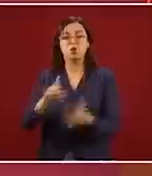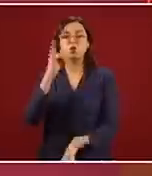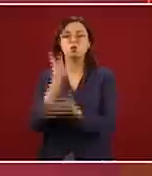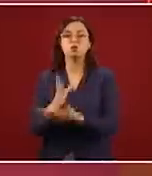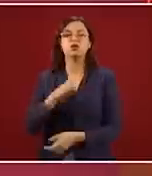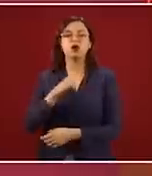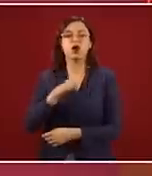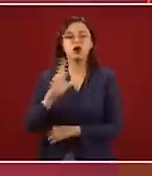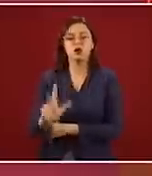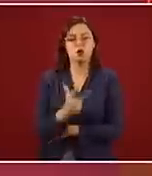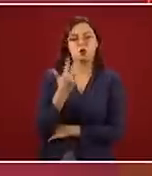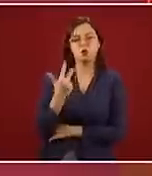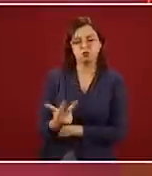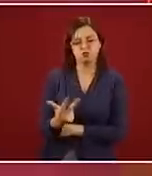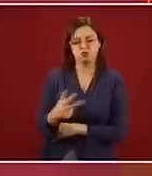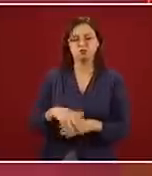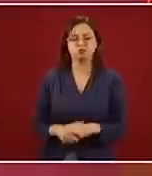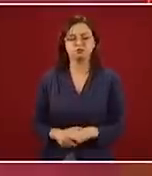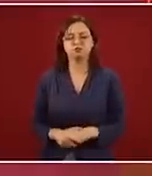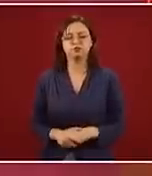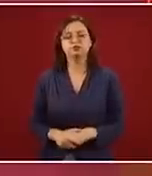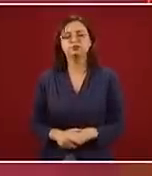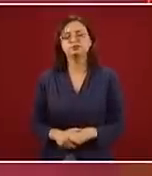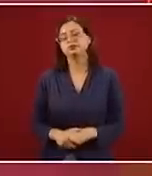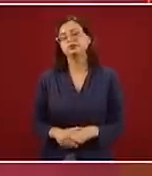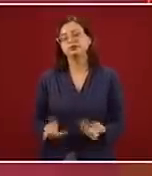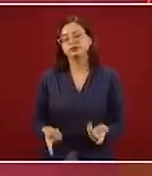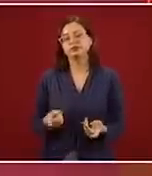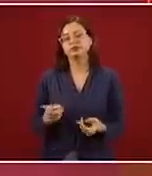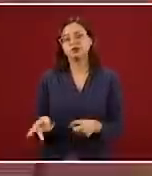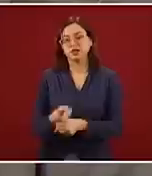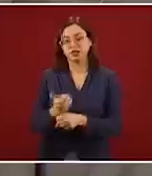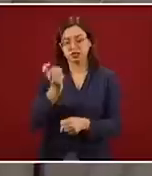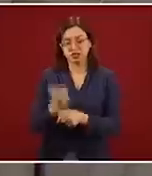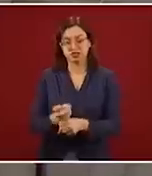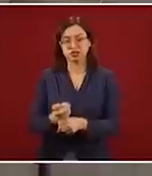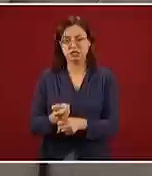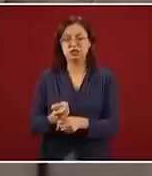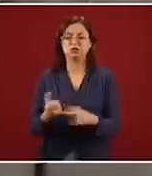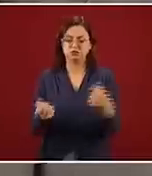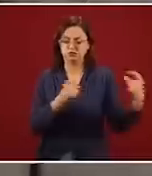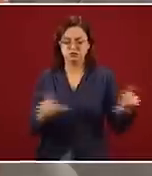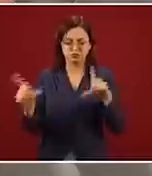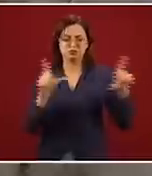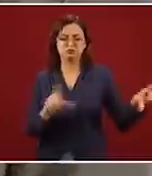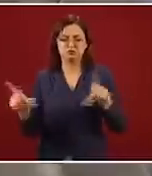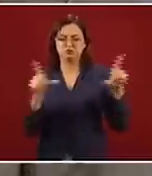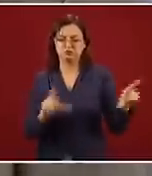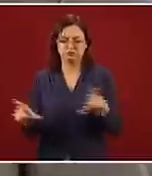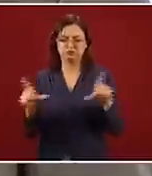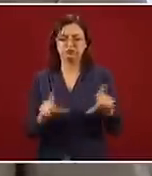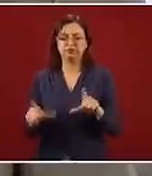camas por 10,000 habitantes. Y lo segundo que quiero mostrar en este mapa, y lo veremos en los siguientes 5 mapas, es la